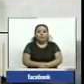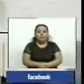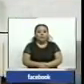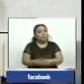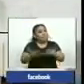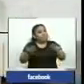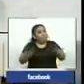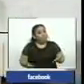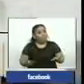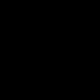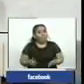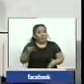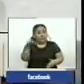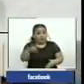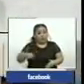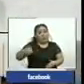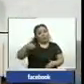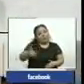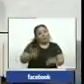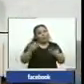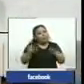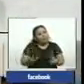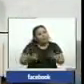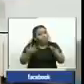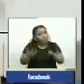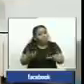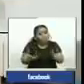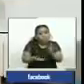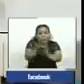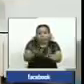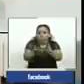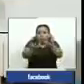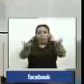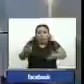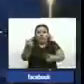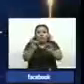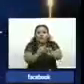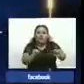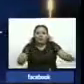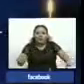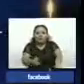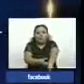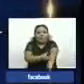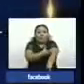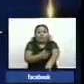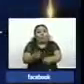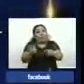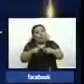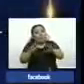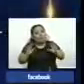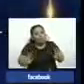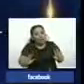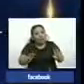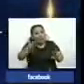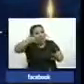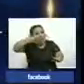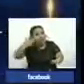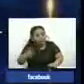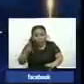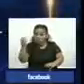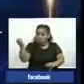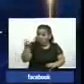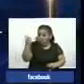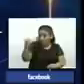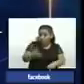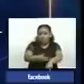Bueno, y esperamos que este año no se registren más casos de niños quemados. Pero, de presentarse una emergencia,